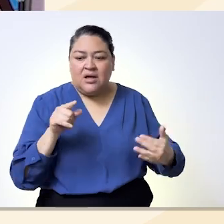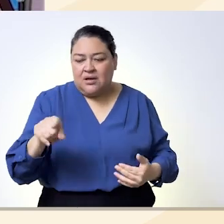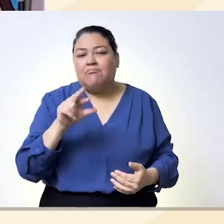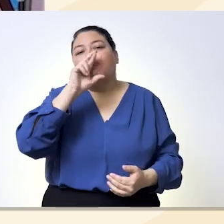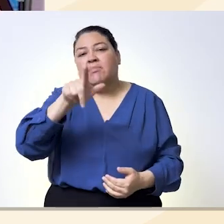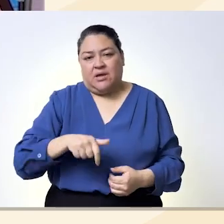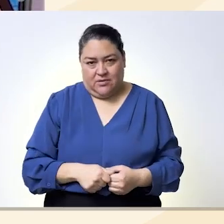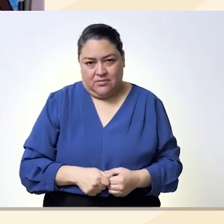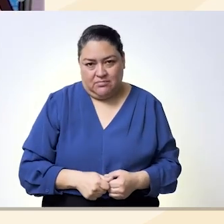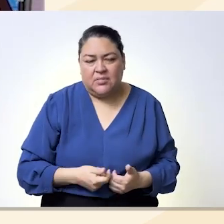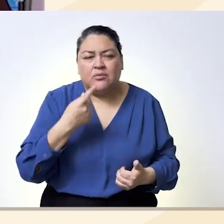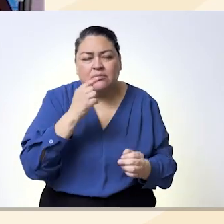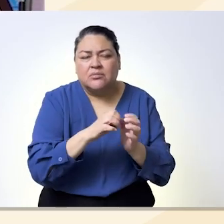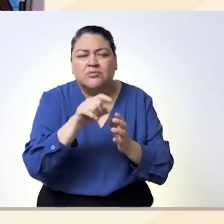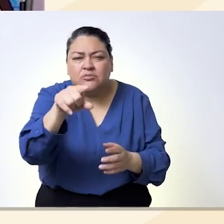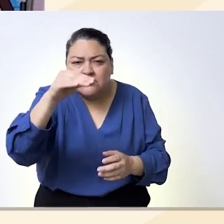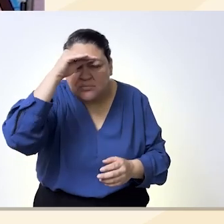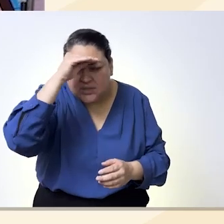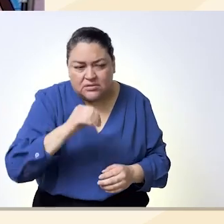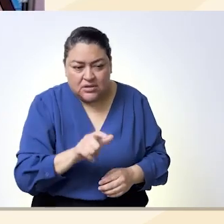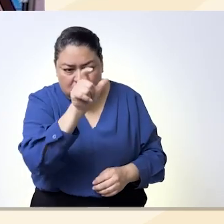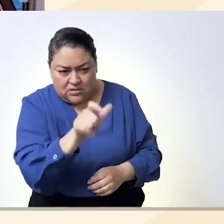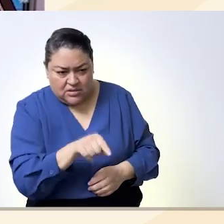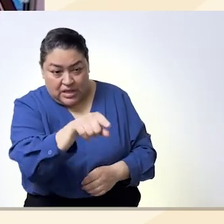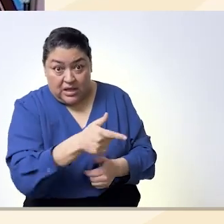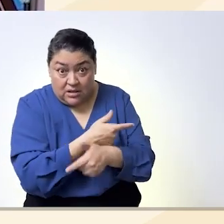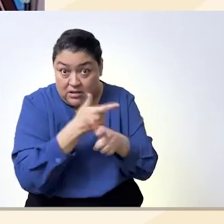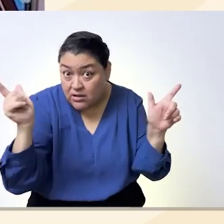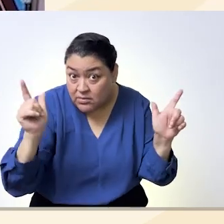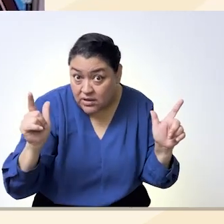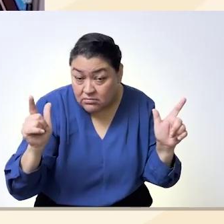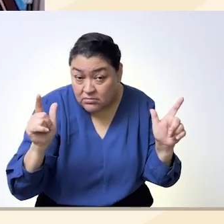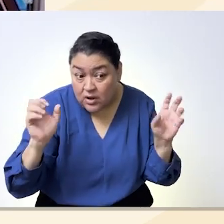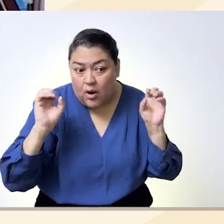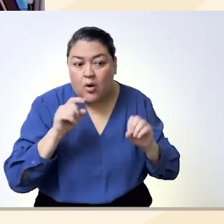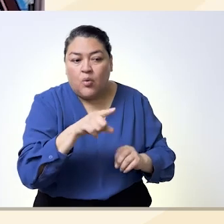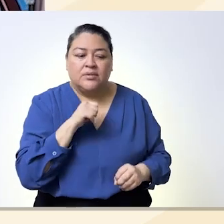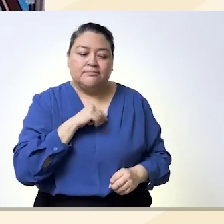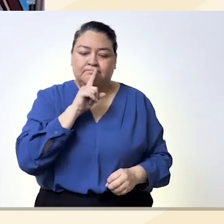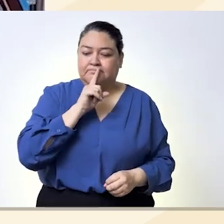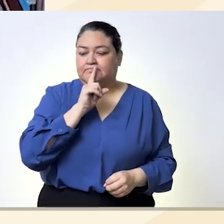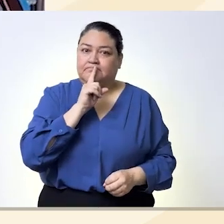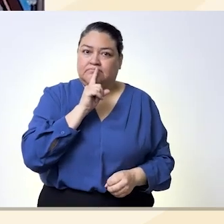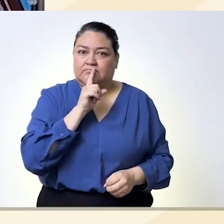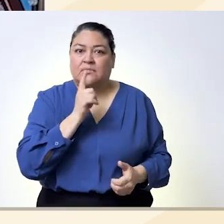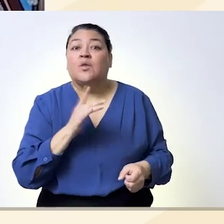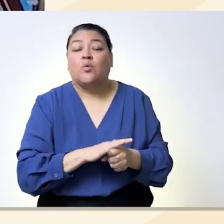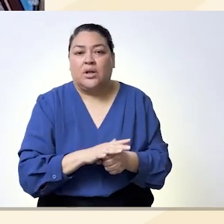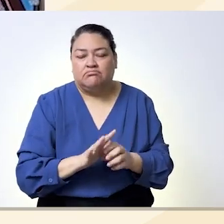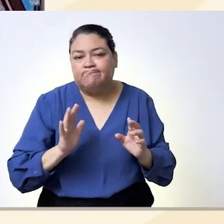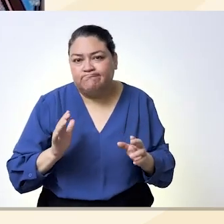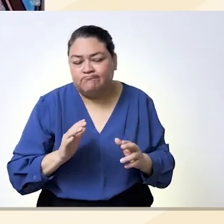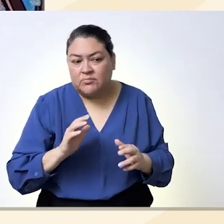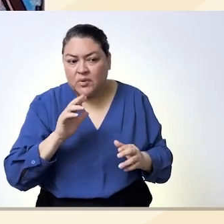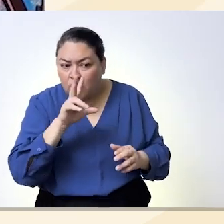siendo ellas enfrente de ti? Independientemente si tú eres profesionista, amigo, padre, lo que sea, ¿no? Y si no, ¿por qué no? ¿Qué te cuesta trabajo a ti dar